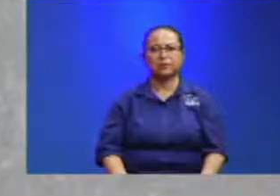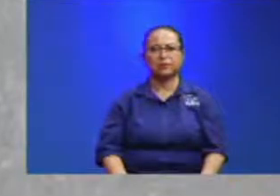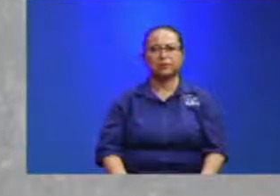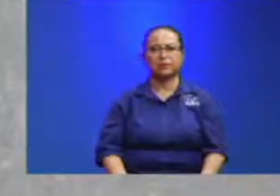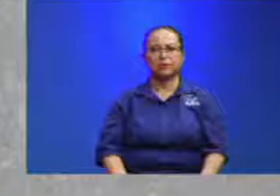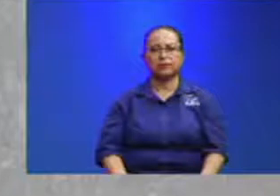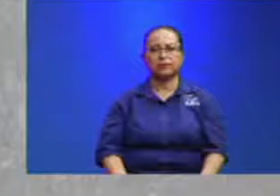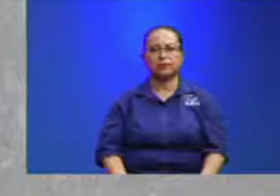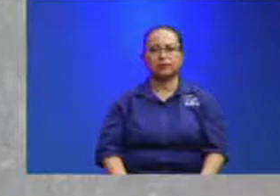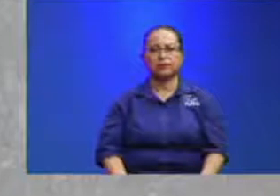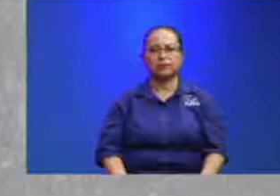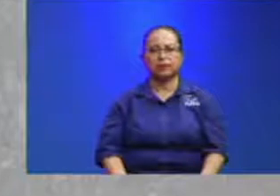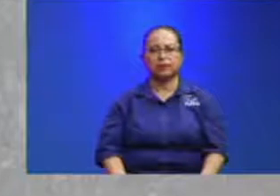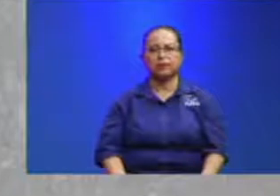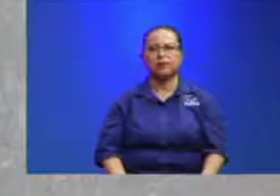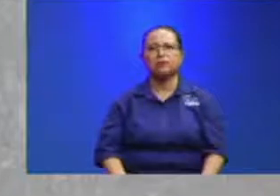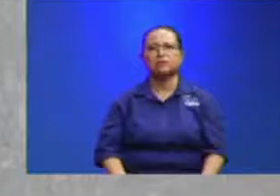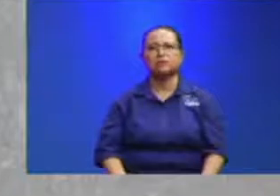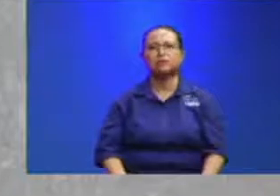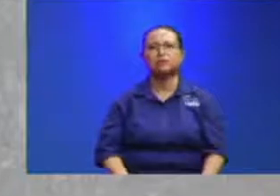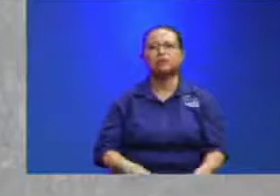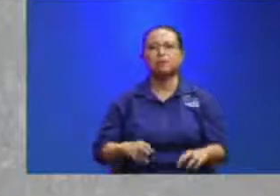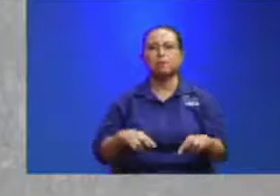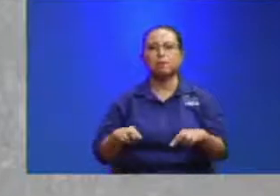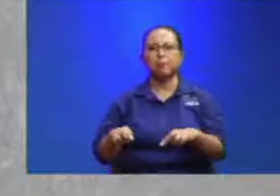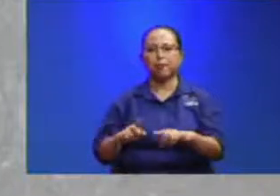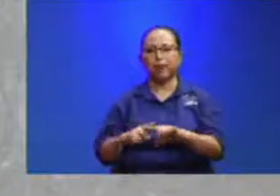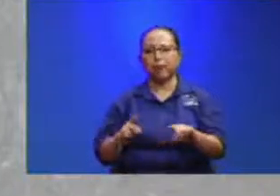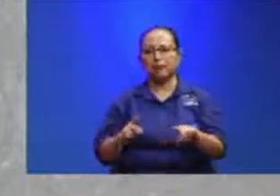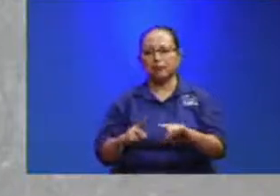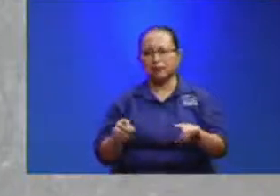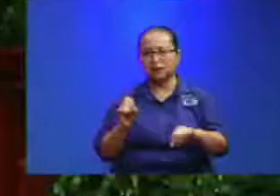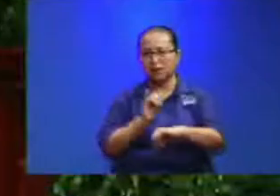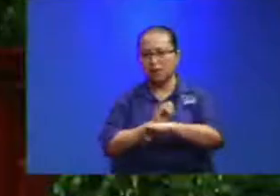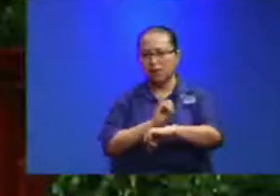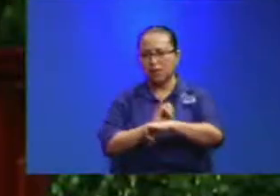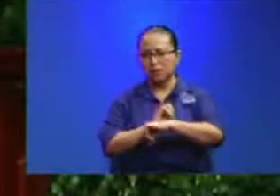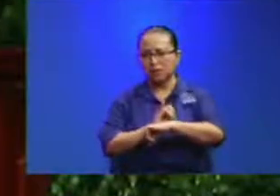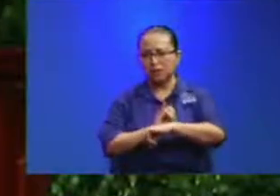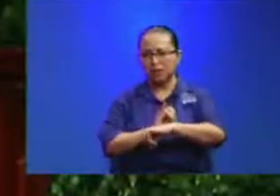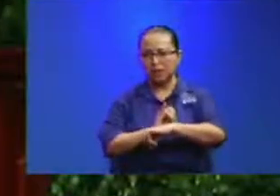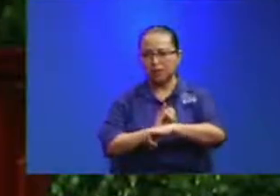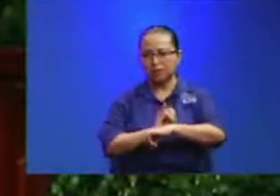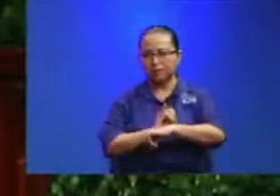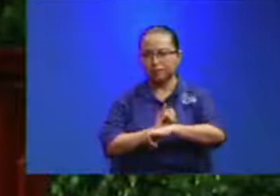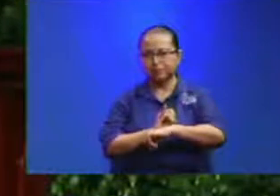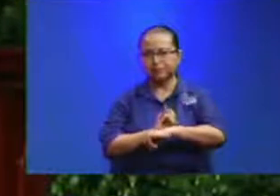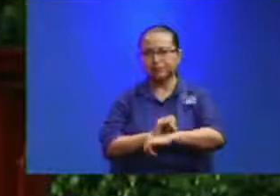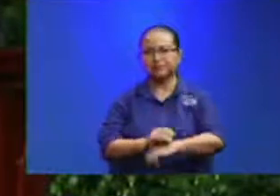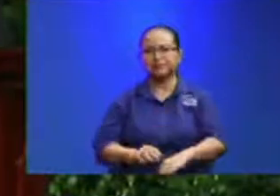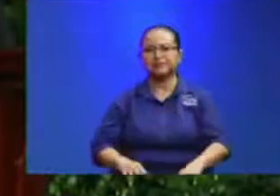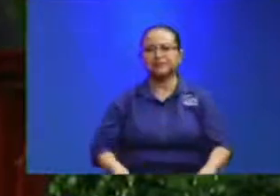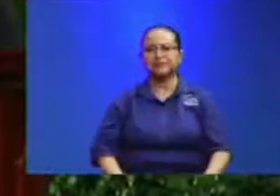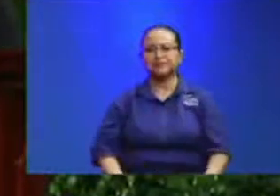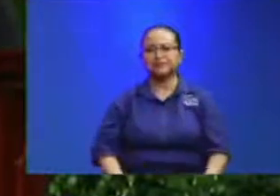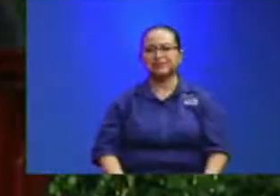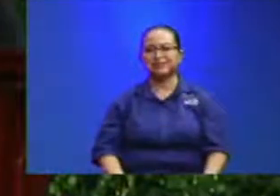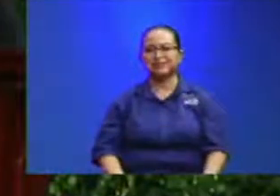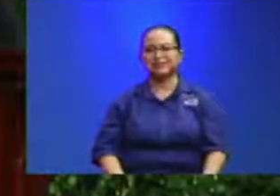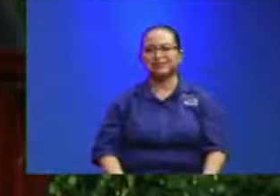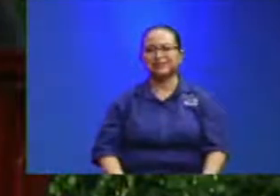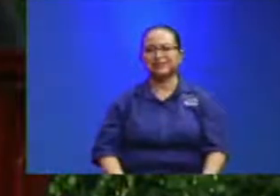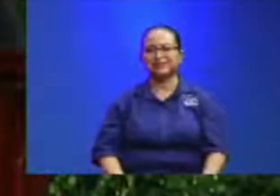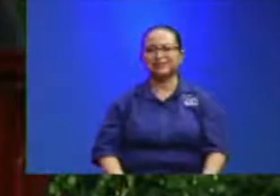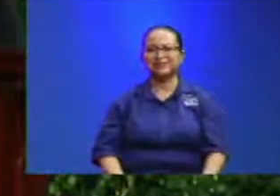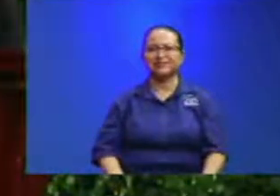en la iglesia si no sé qué es eso tampoco mañana se terminó gracias adiós mejor que